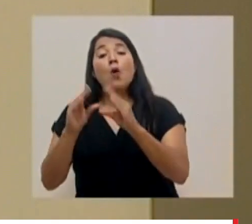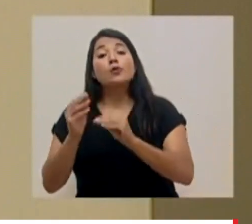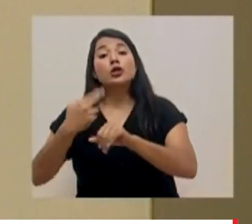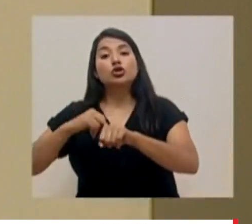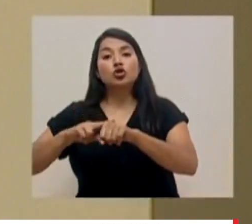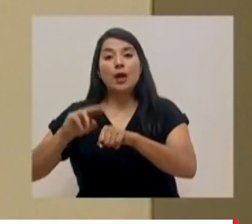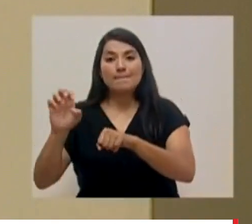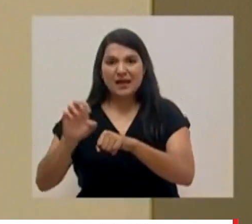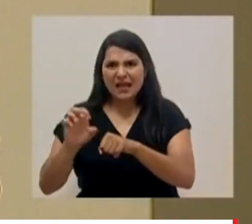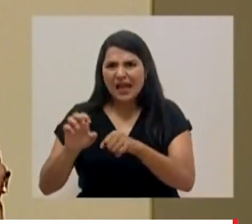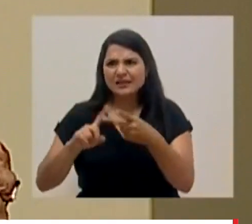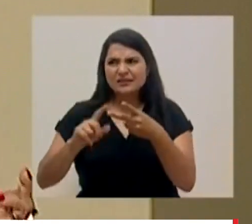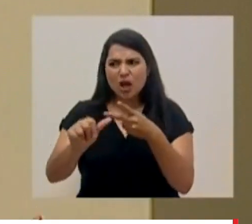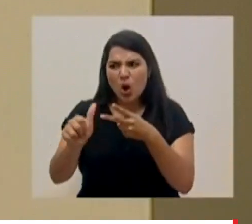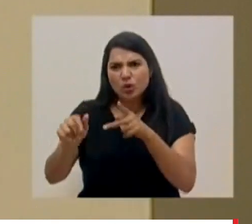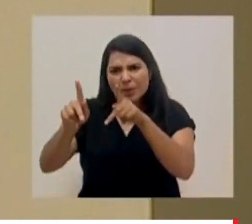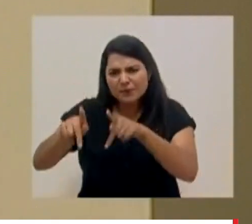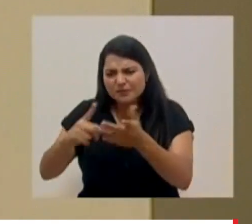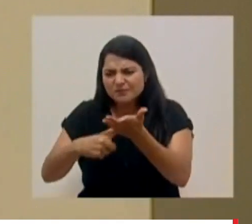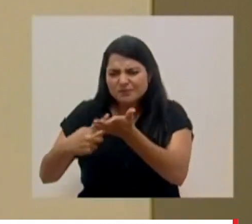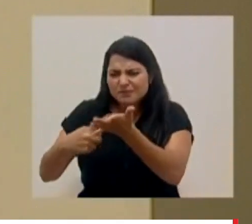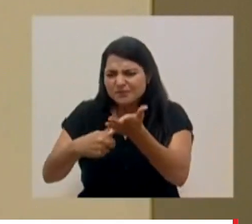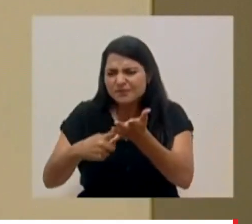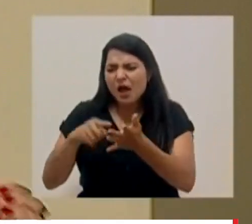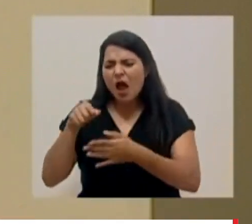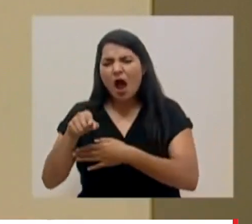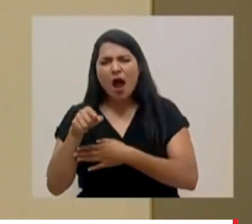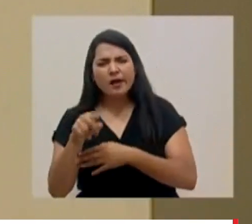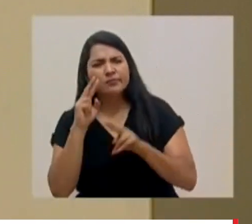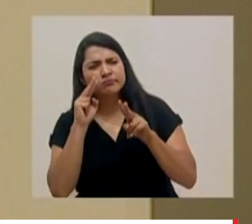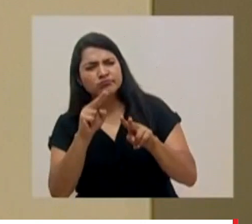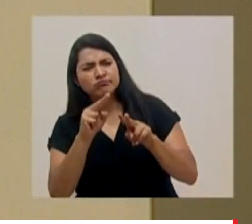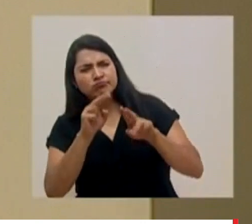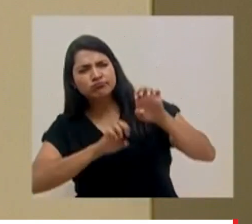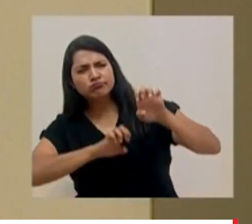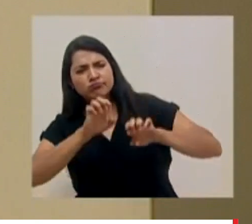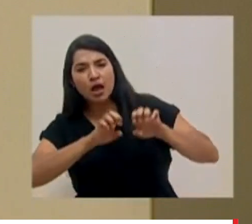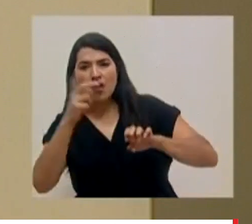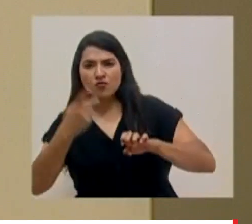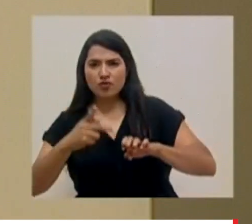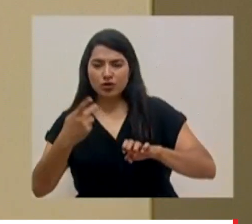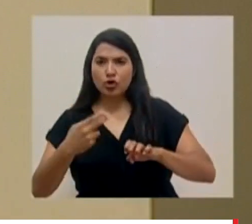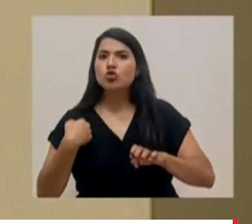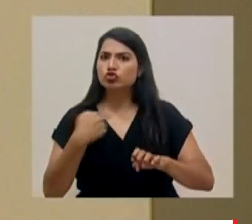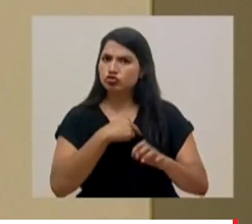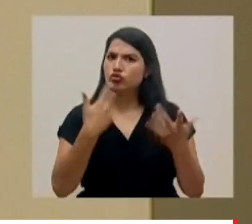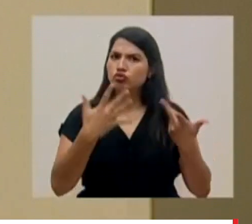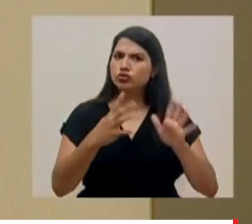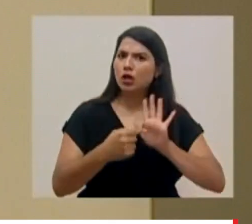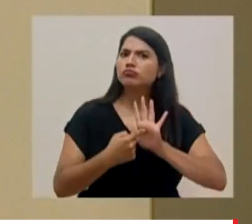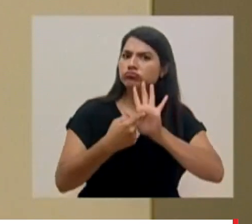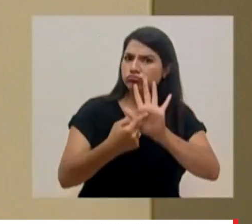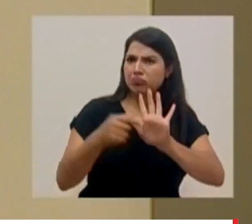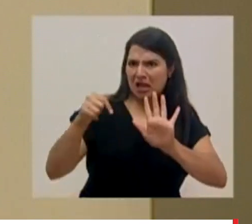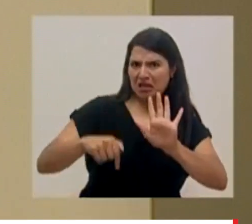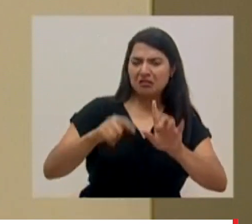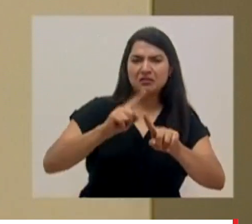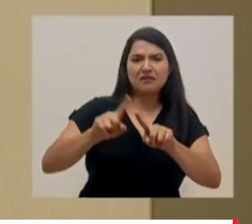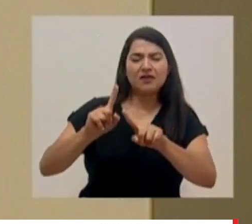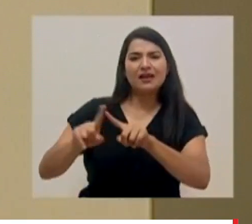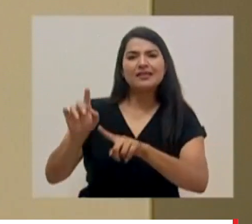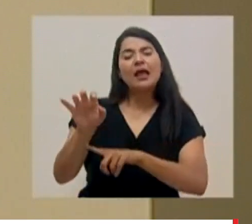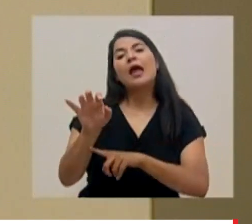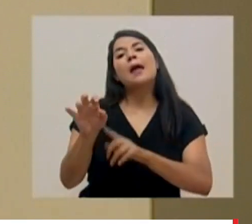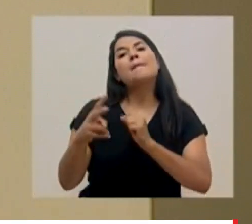Emergencias, donde hemos aplicado matrices de riesgo, ustedes lo hemos traído aquí a conferencia varias veces,